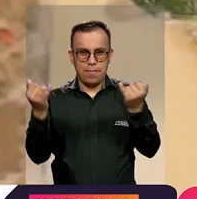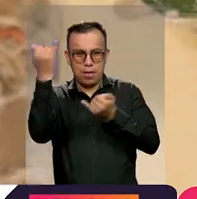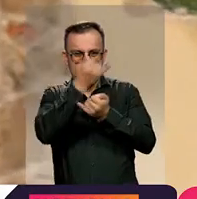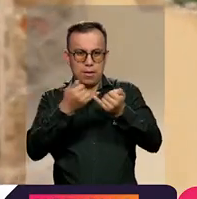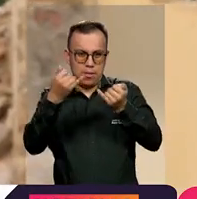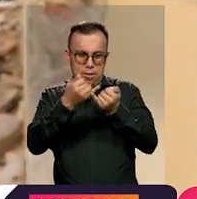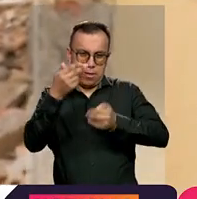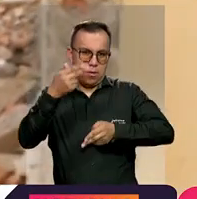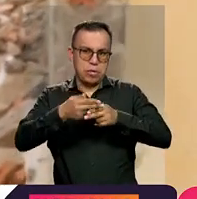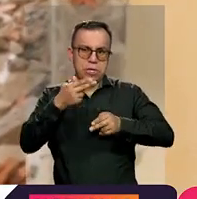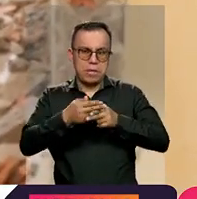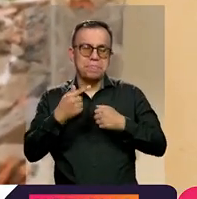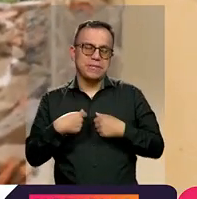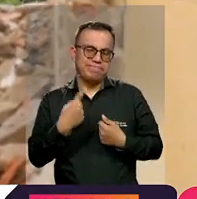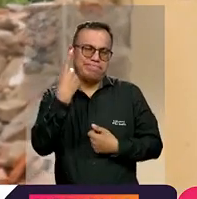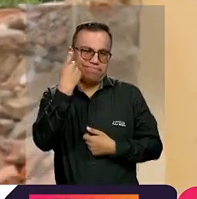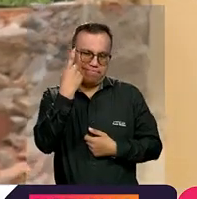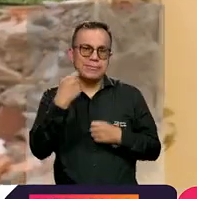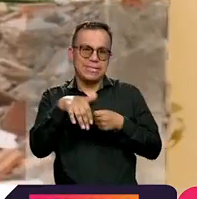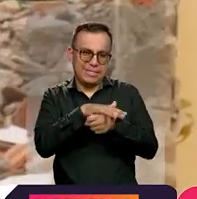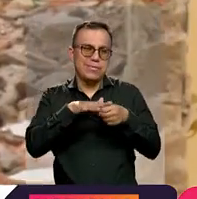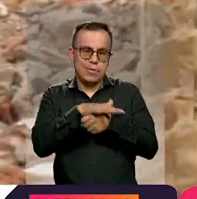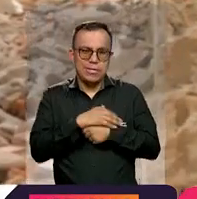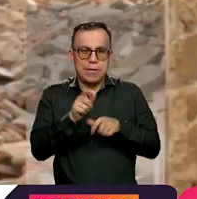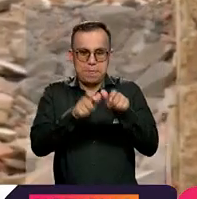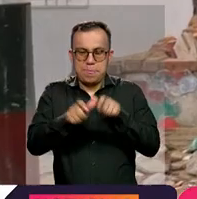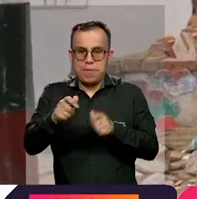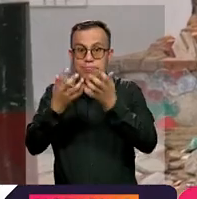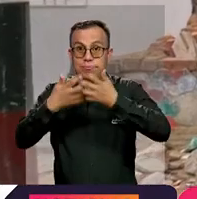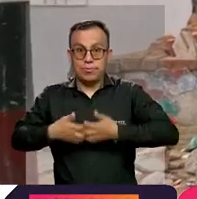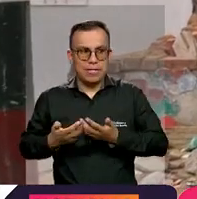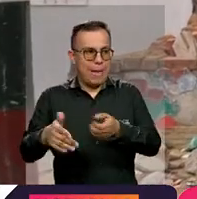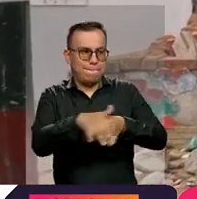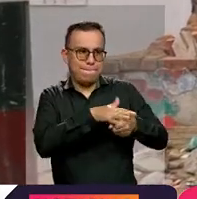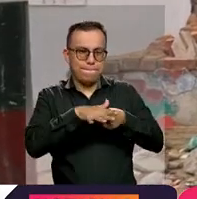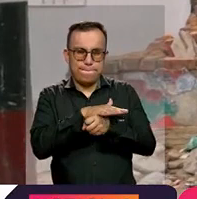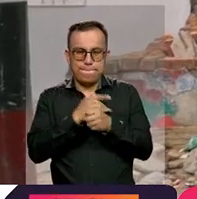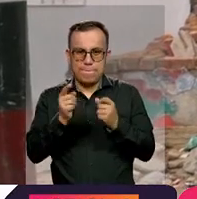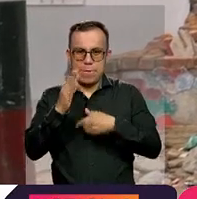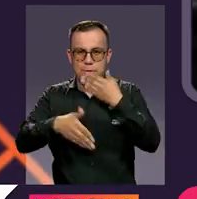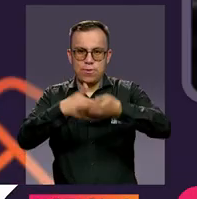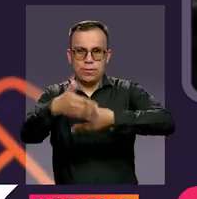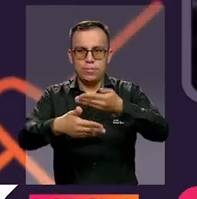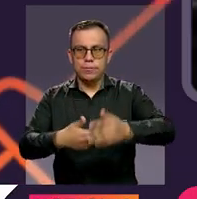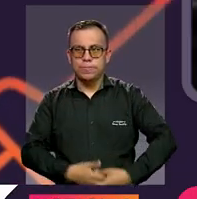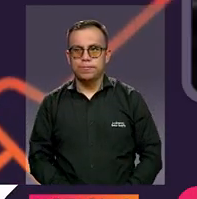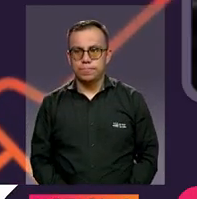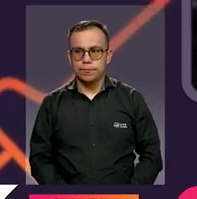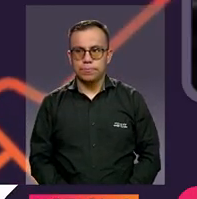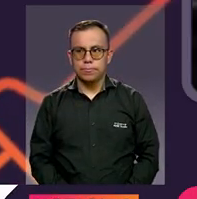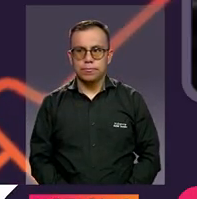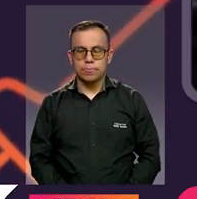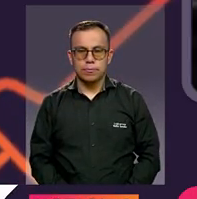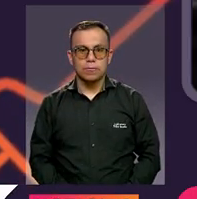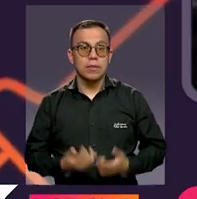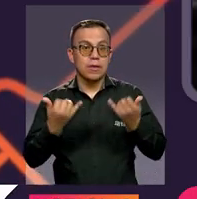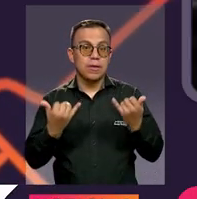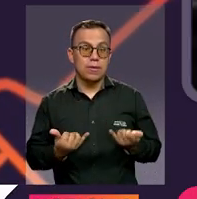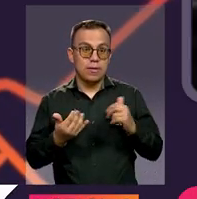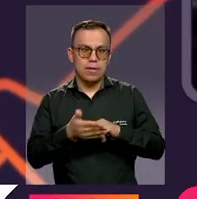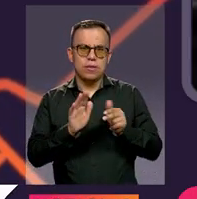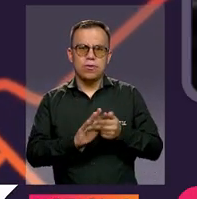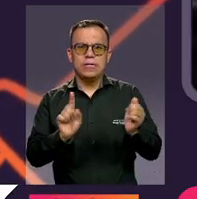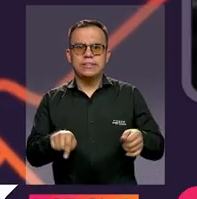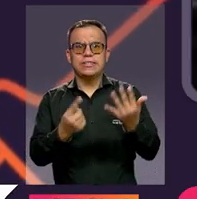identidad, reconoce la escasa capacidad operativa que tienen para enfrentar hechos delictivos. Hay casas que se meten y es que no mete uno, se